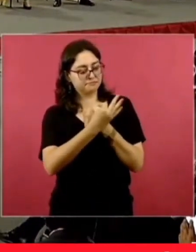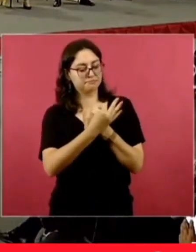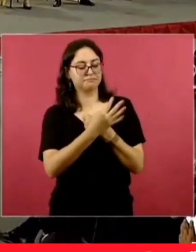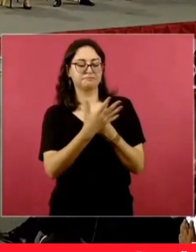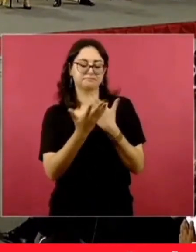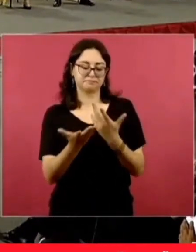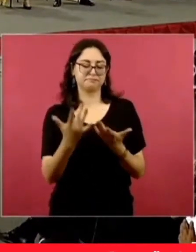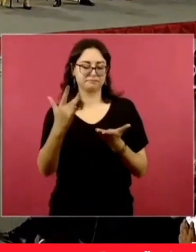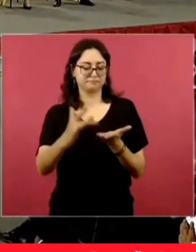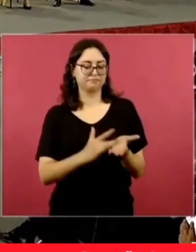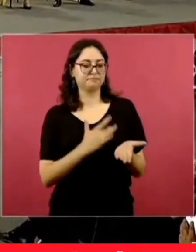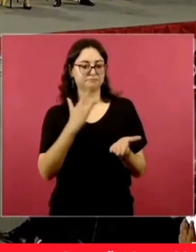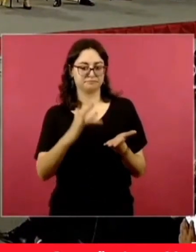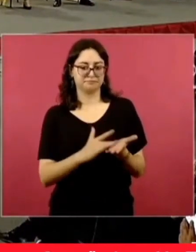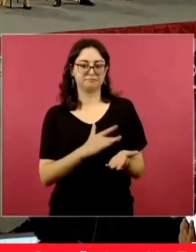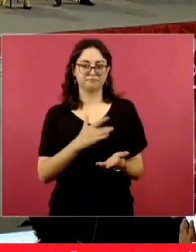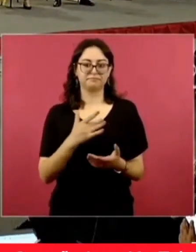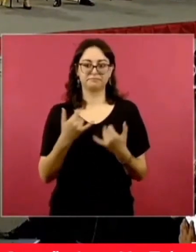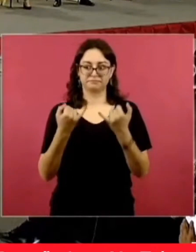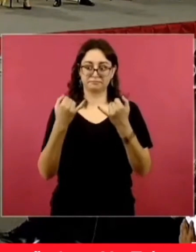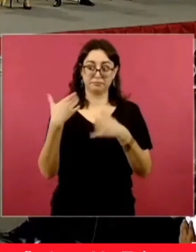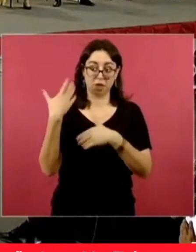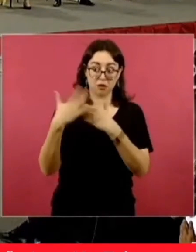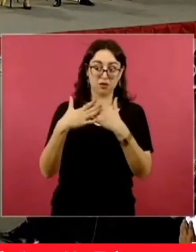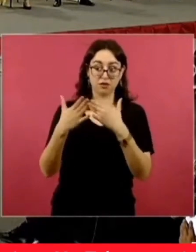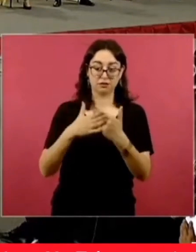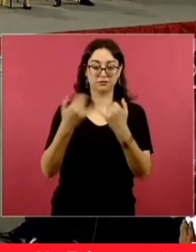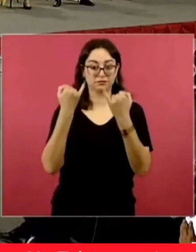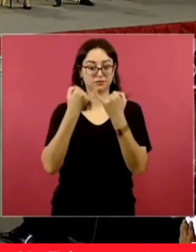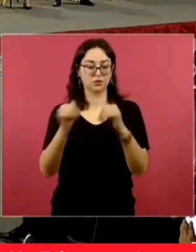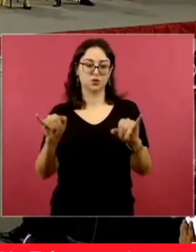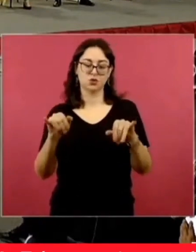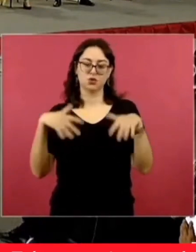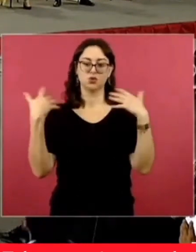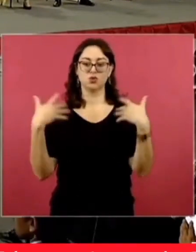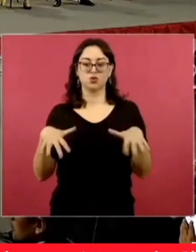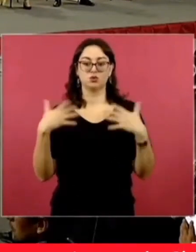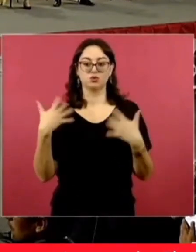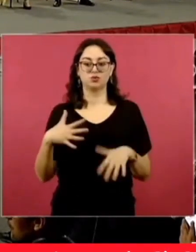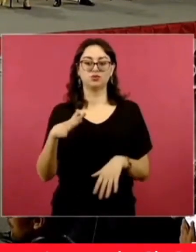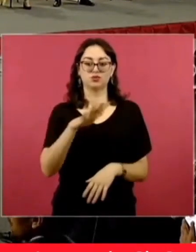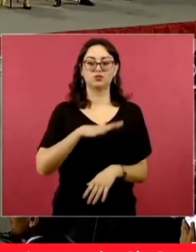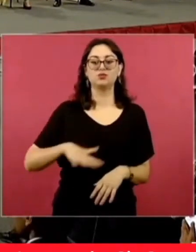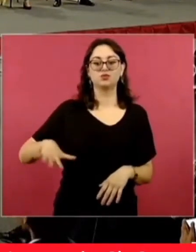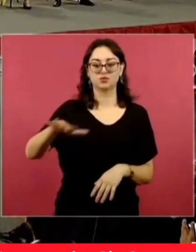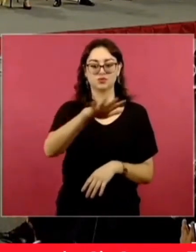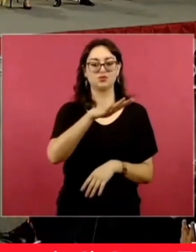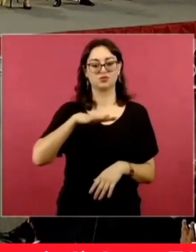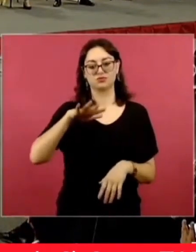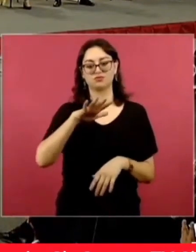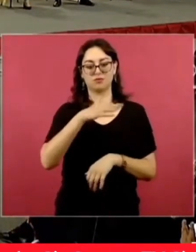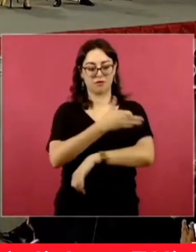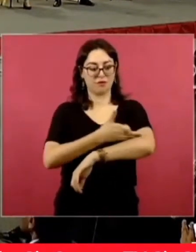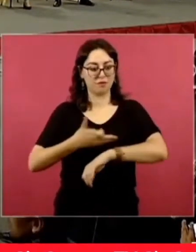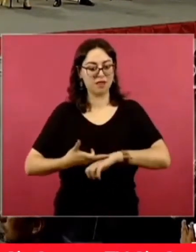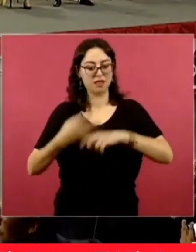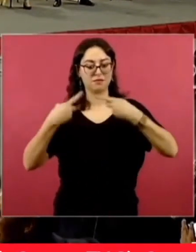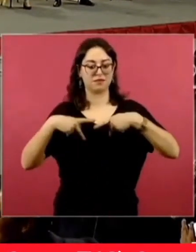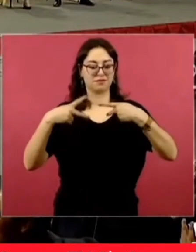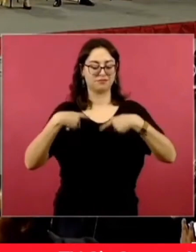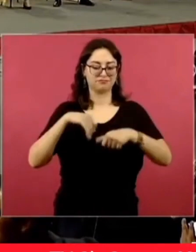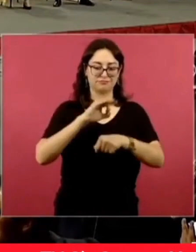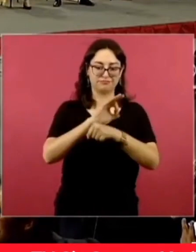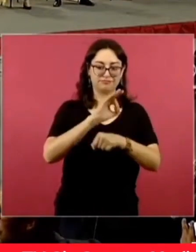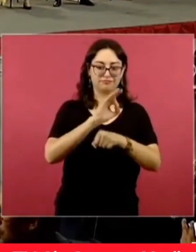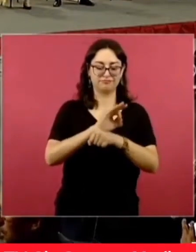y pues será una obra de gran beneficio para todas las familias que viven en esta región del Valle de México. Sería cuarto.